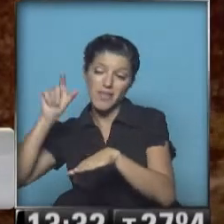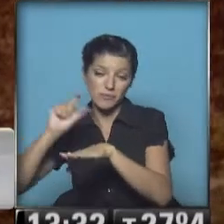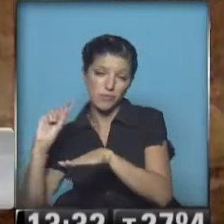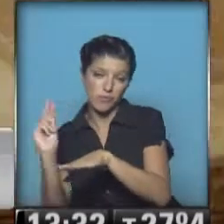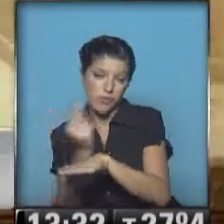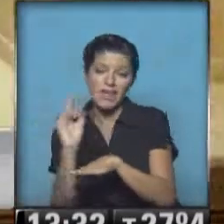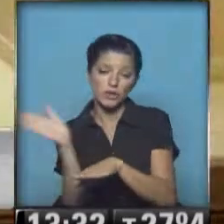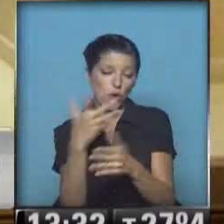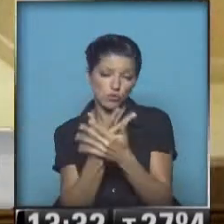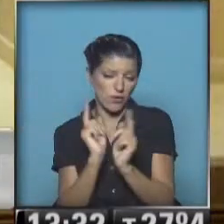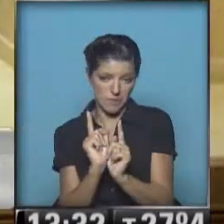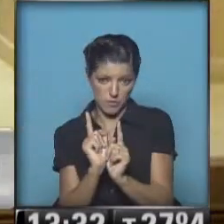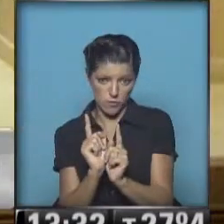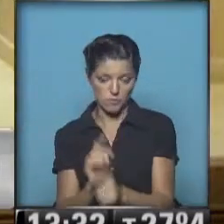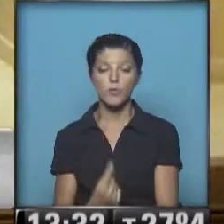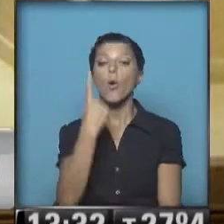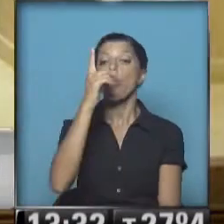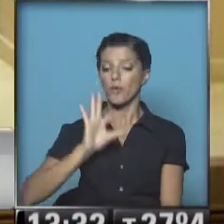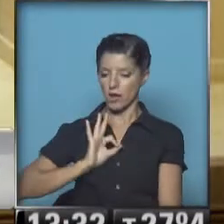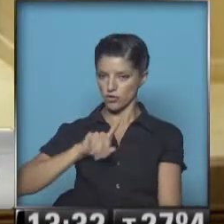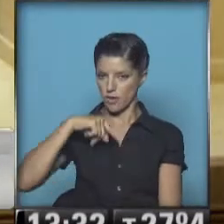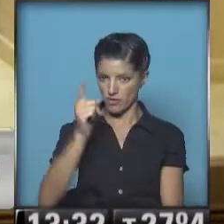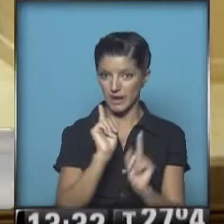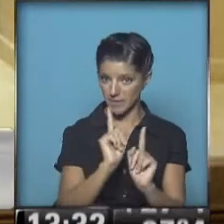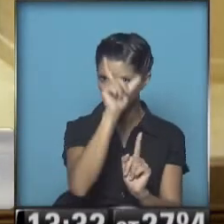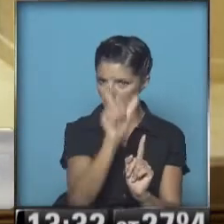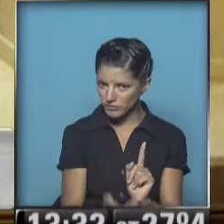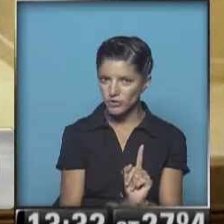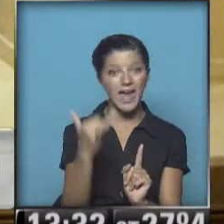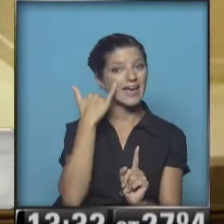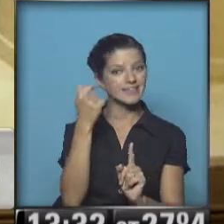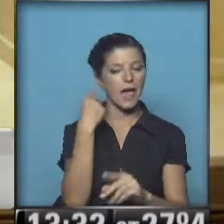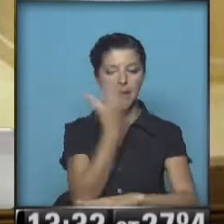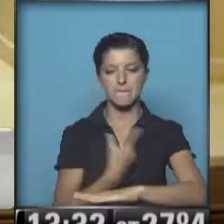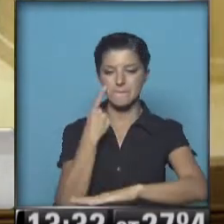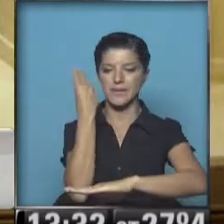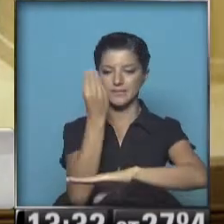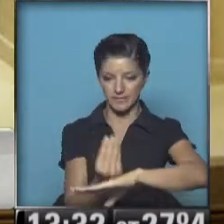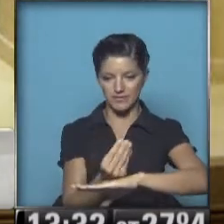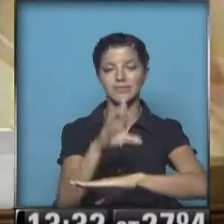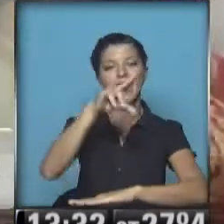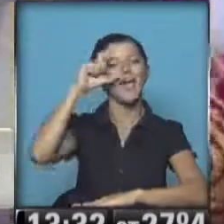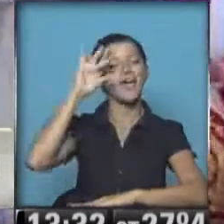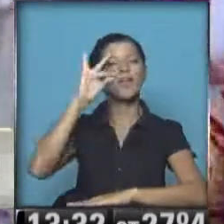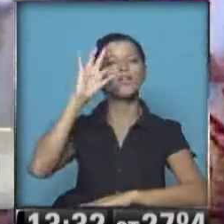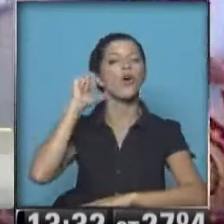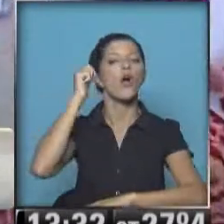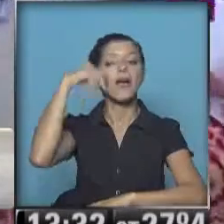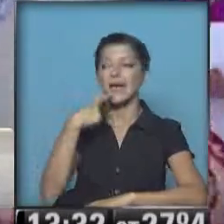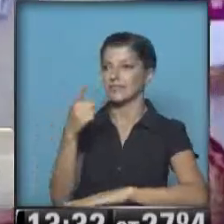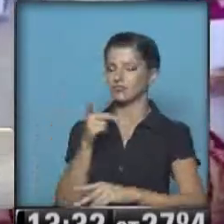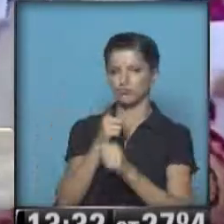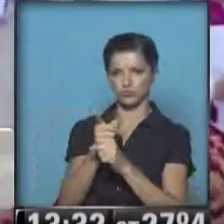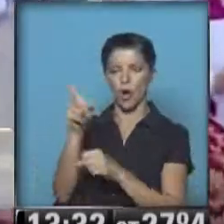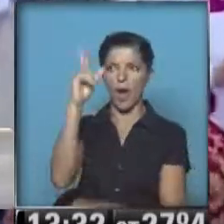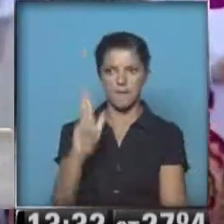compartido. Un año después, el mismo Erdogan, ya presidente, acaba de denostar al Papa Francisco luego de que